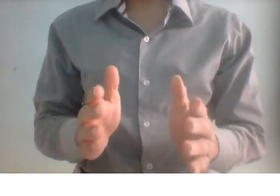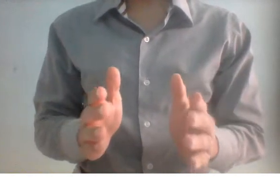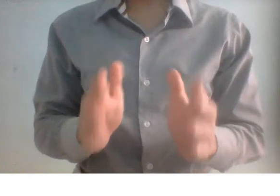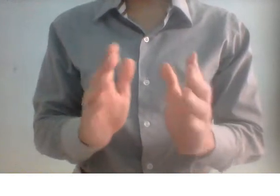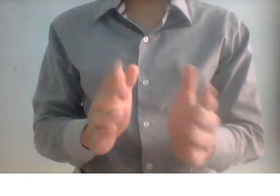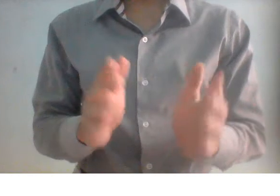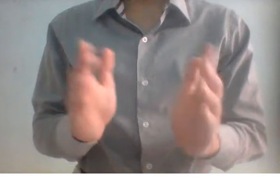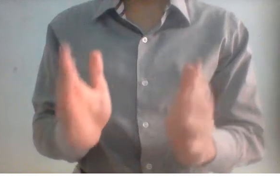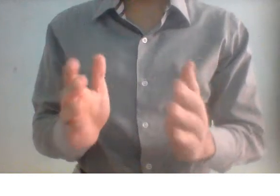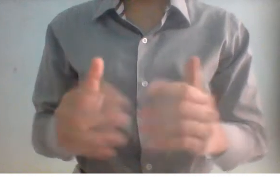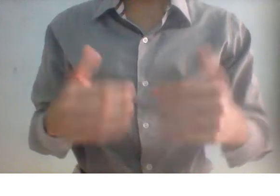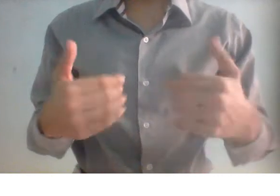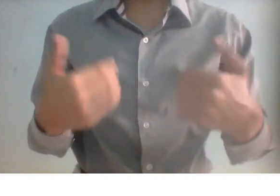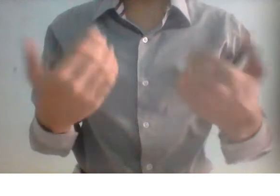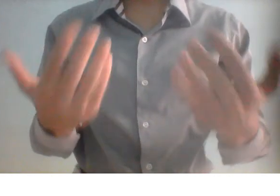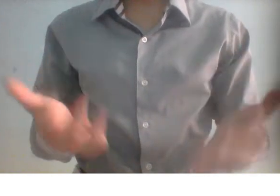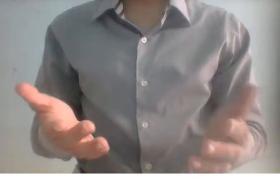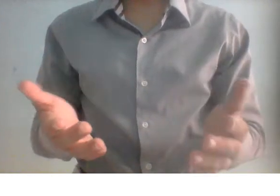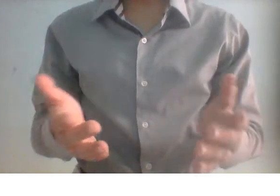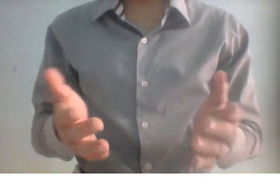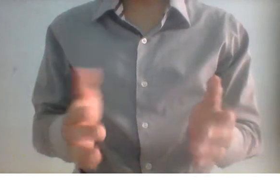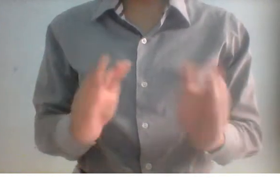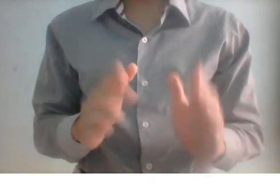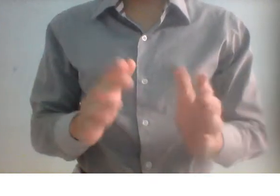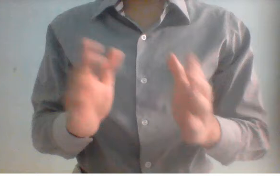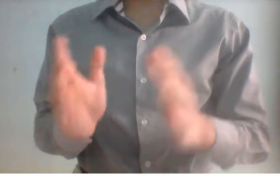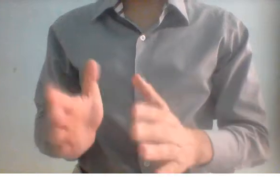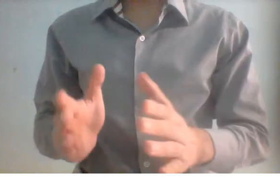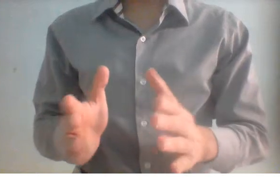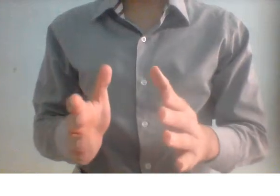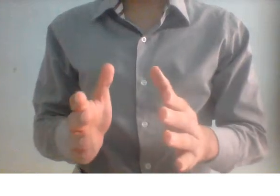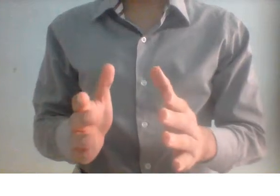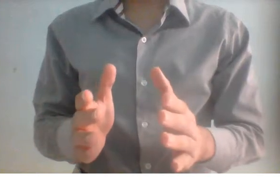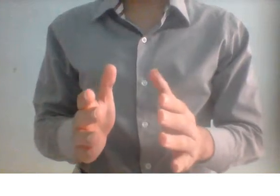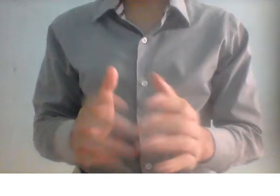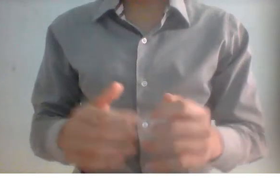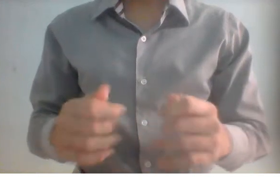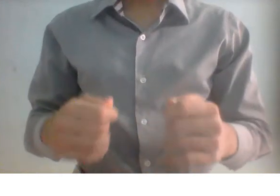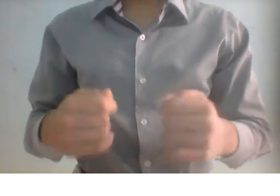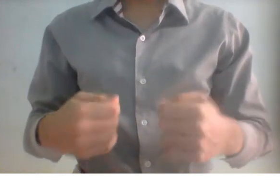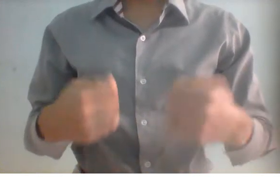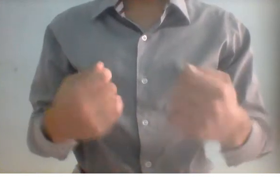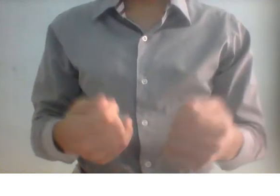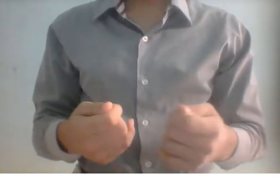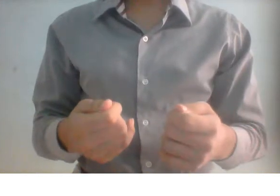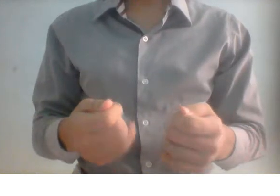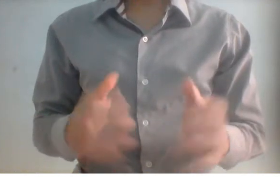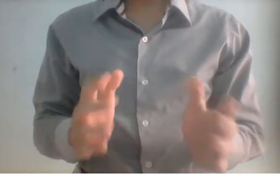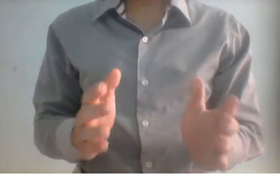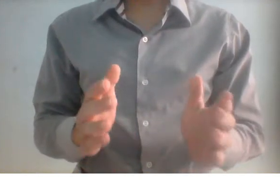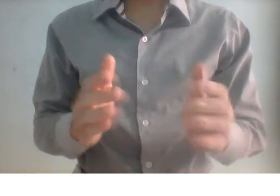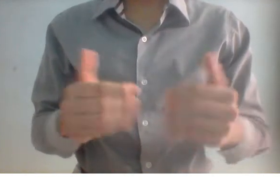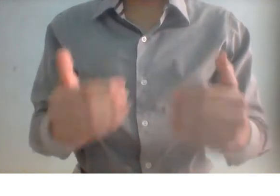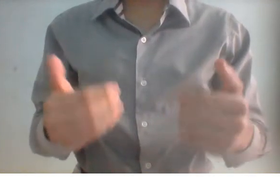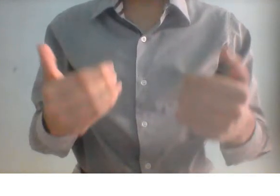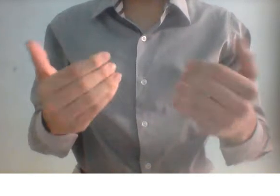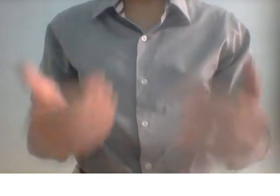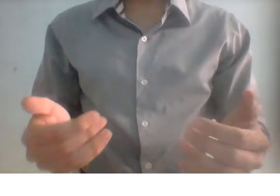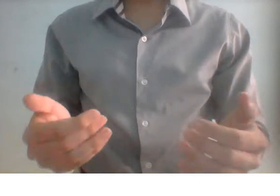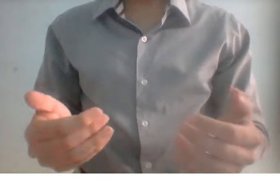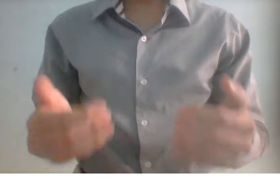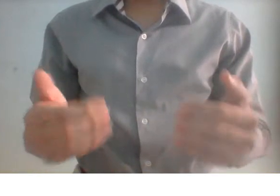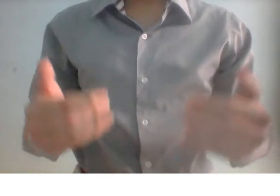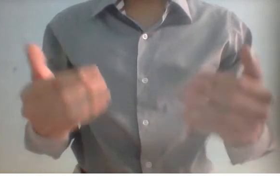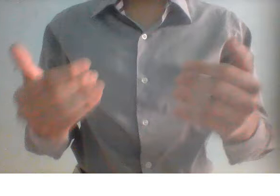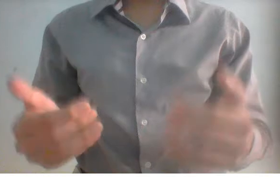este contrato, muchos me van a decir que se tiene que resarcir el daño, que cuando se hacen referencia a eso es a que se tiene que pagar una cierta cantidad